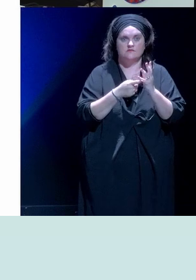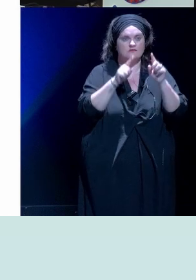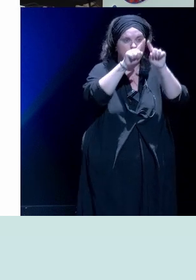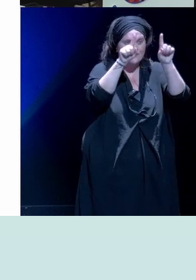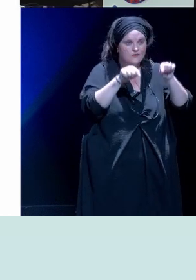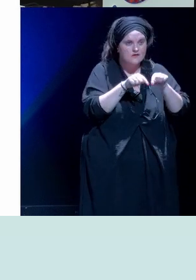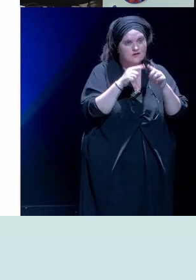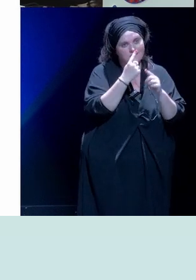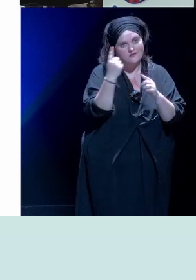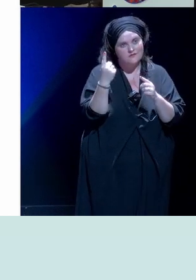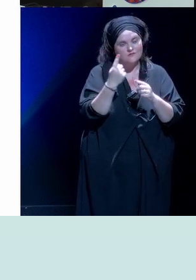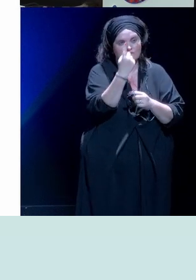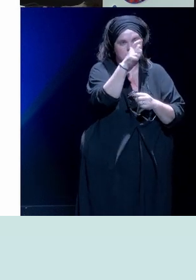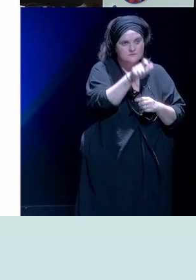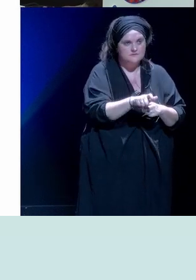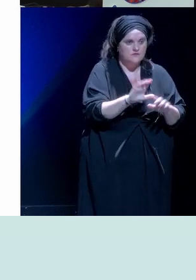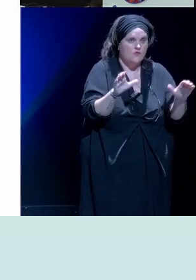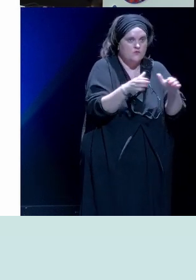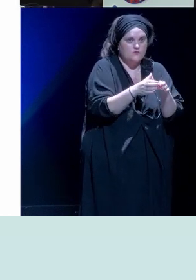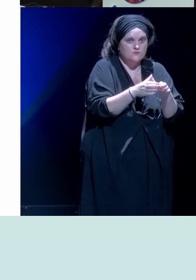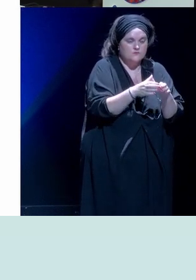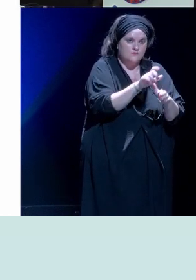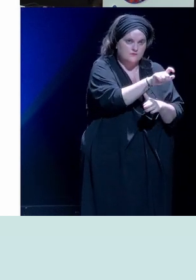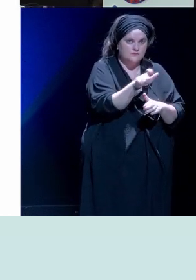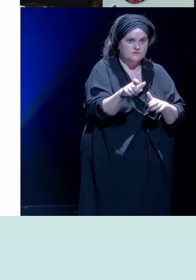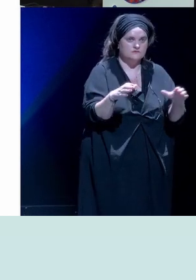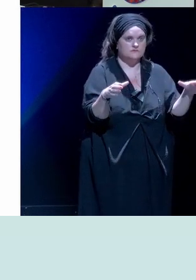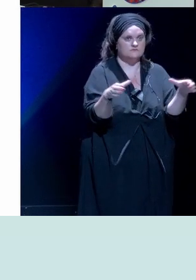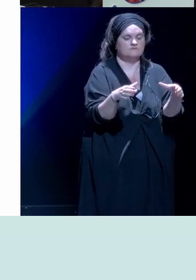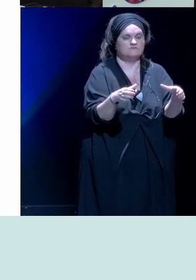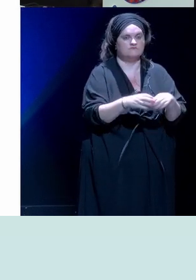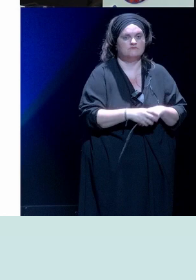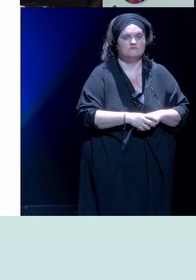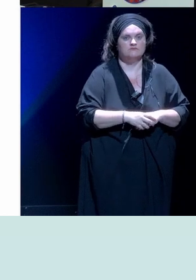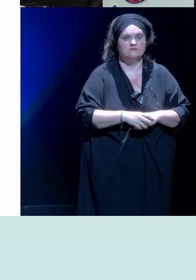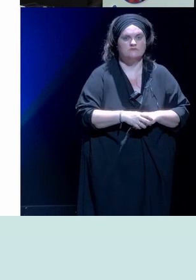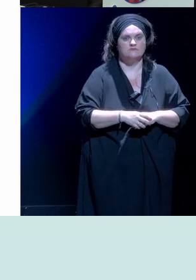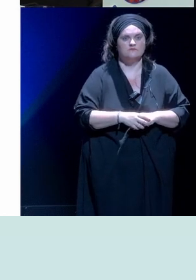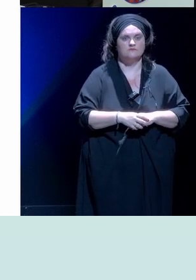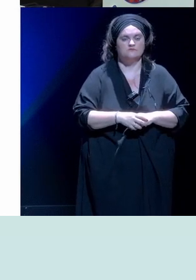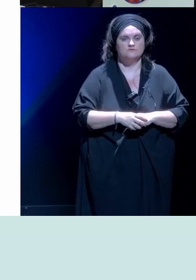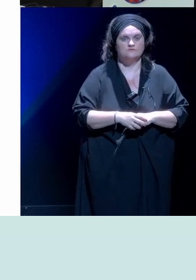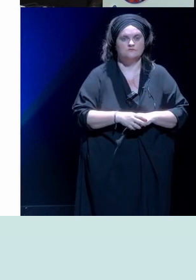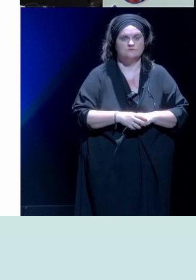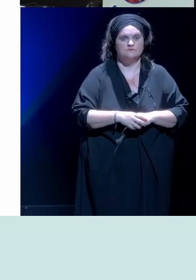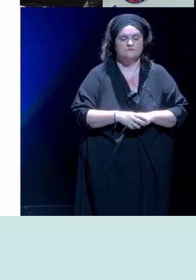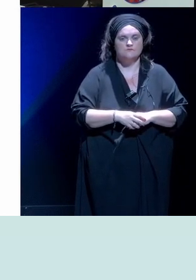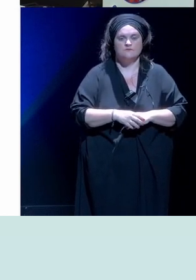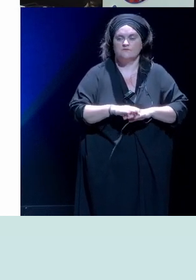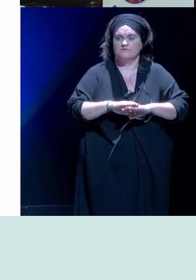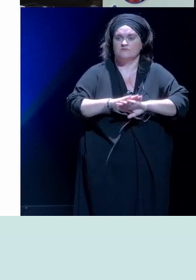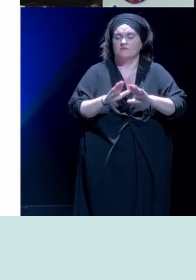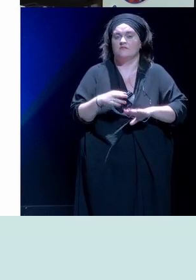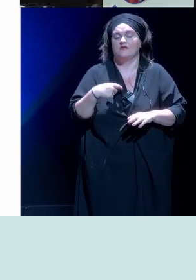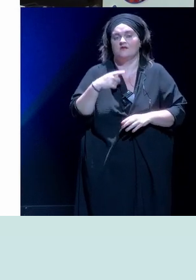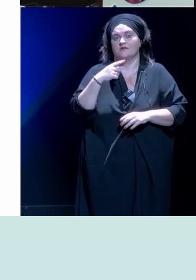cuadrado representa un individuo, un grupo de individuos, un grupo de personas. Podríamos decir así que, en definitiva, vamos a intentar